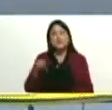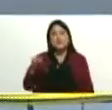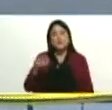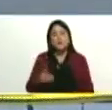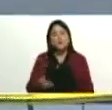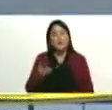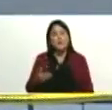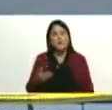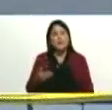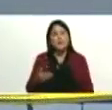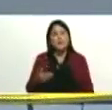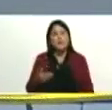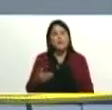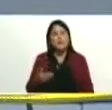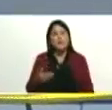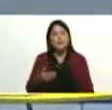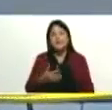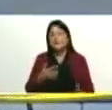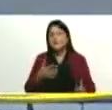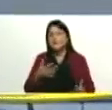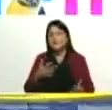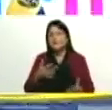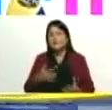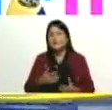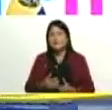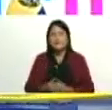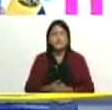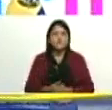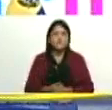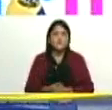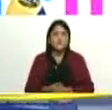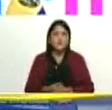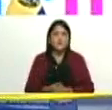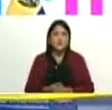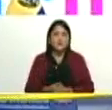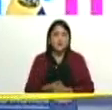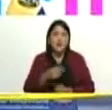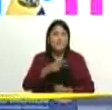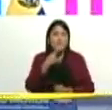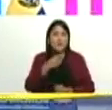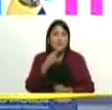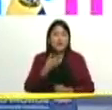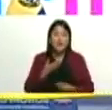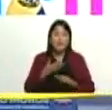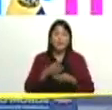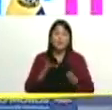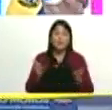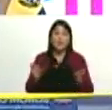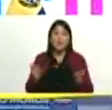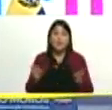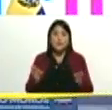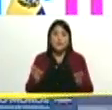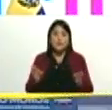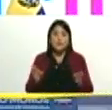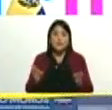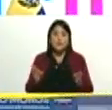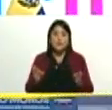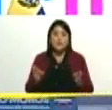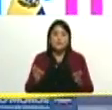es que la unión de nuestras políticas públicas, de nuestro